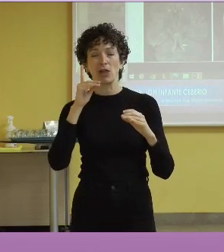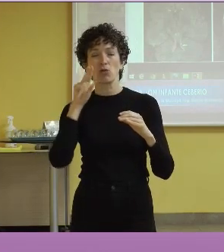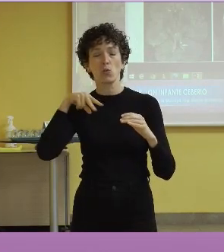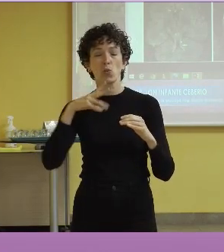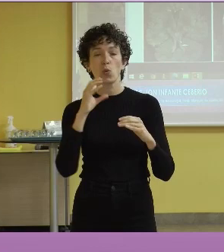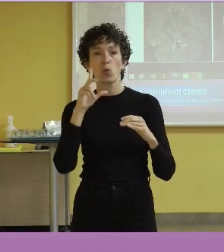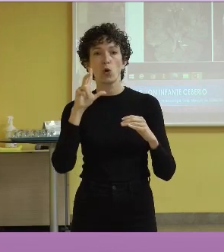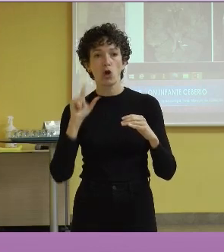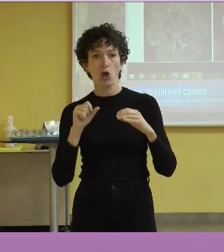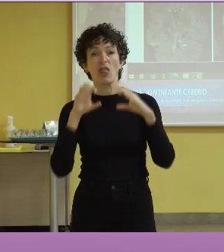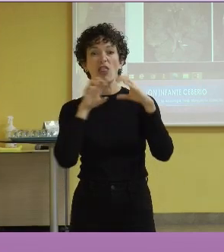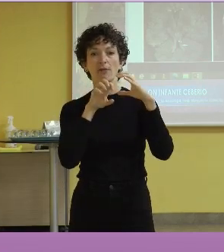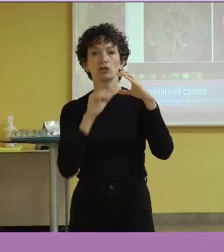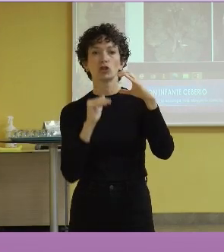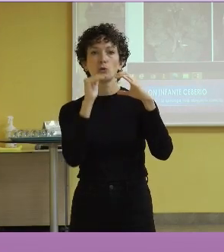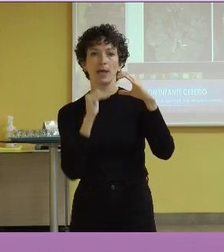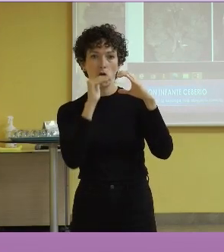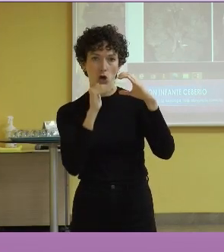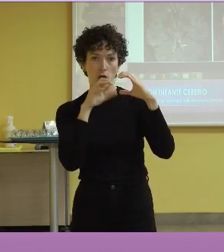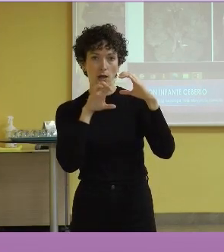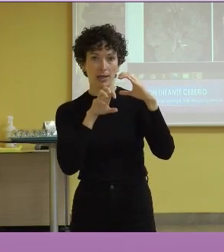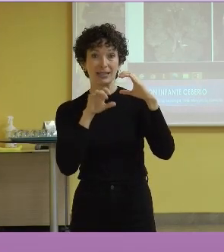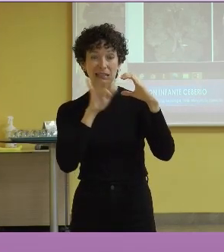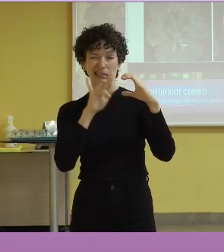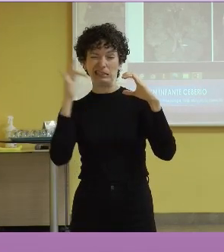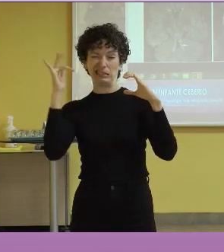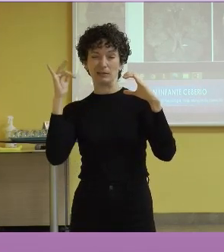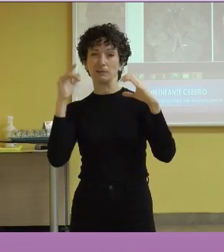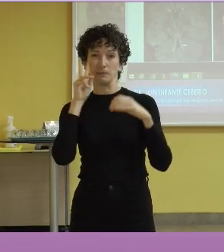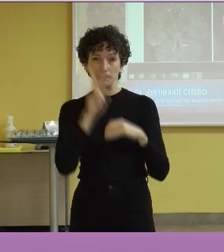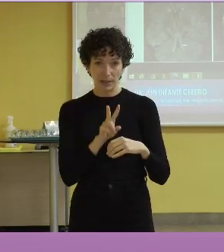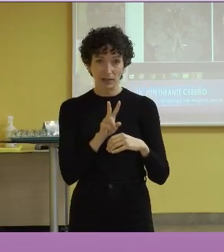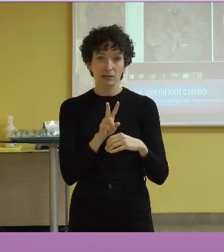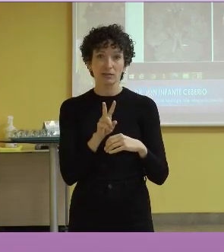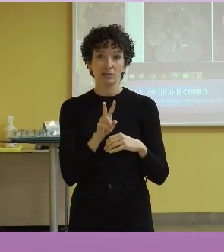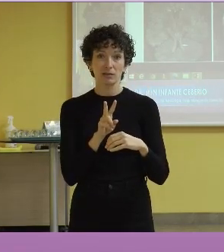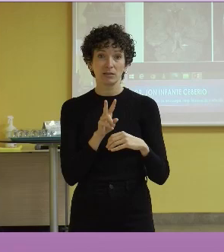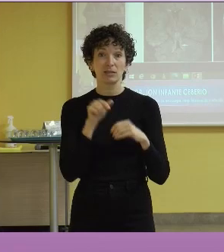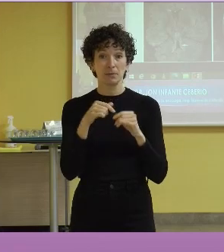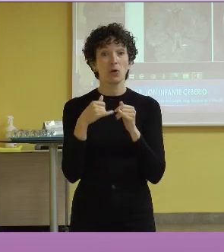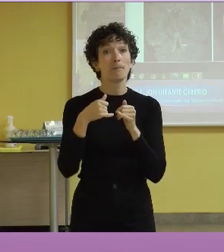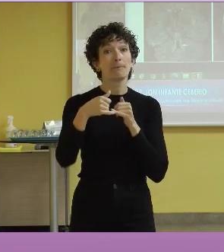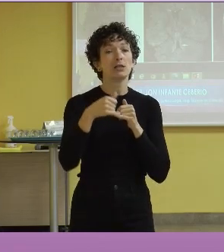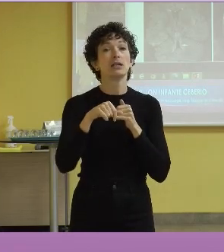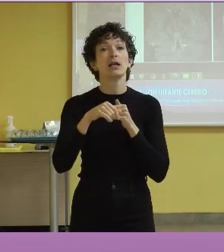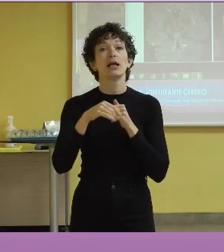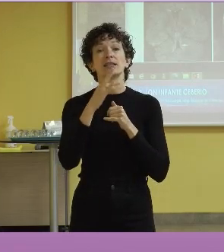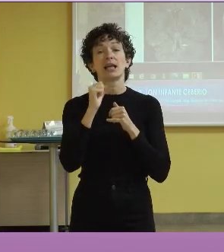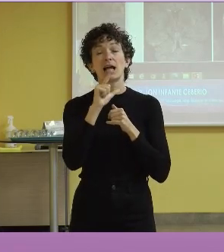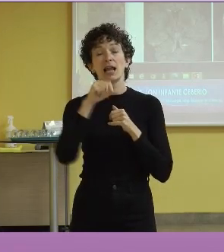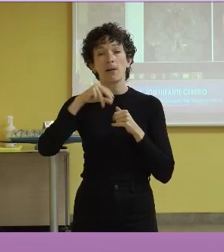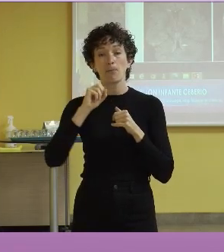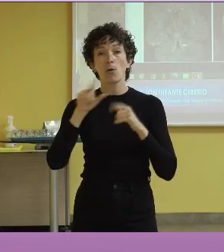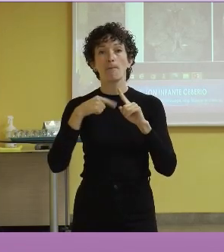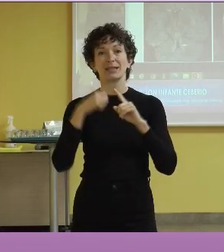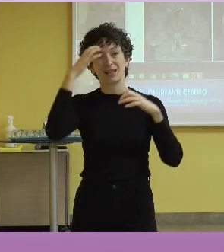superior. Bueno, pues es uno de los haces que se proyectan del cerebelo hacia el tálamo y la corteza cerebral. Bueno, cuando vemos esto,